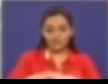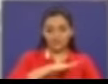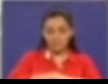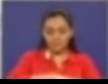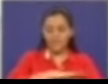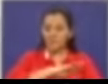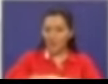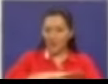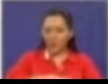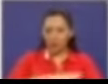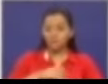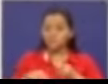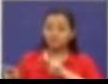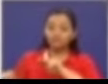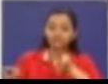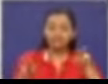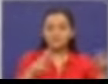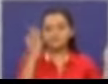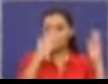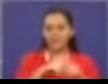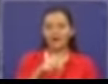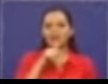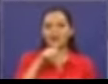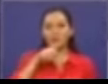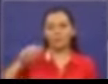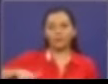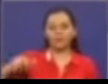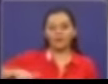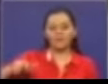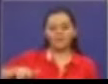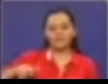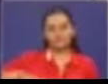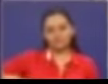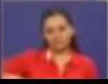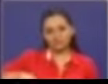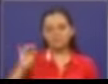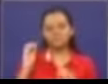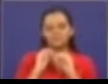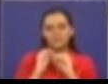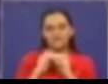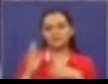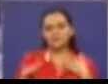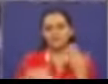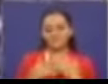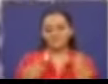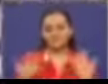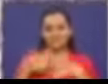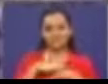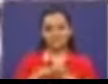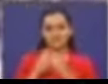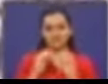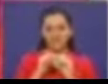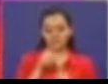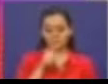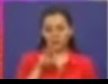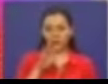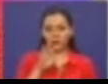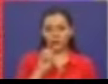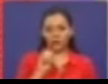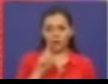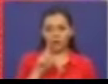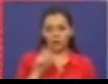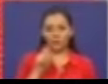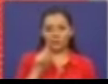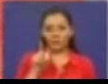está completo el proyecto de agua potable y seguimos avanzando para esa intervención integral en Puerto López. ¿Por qué Puerto